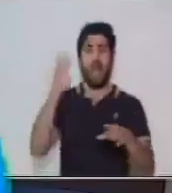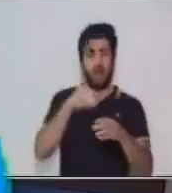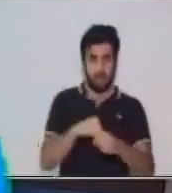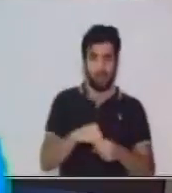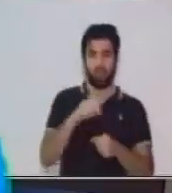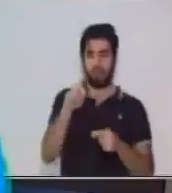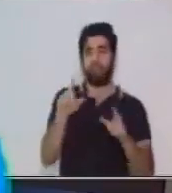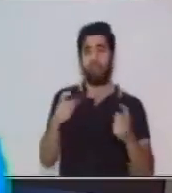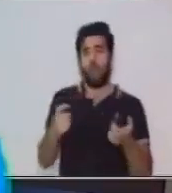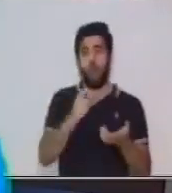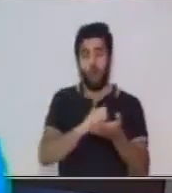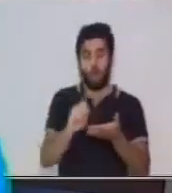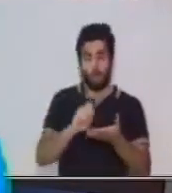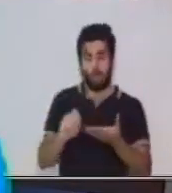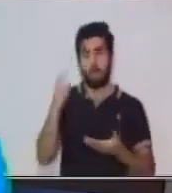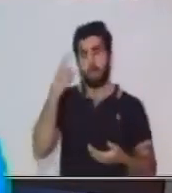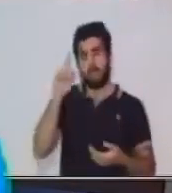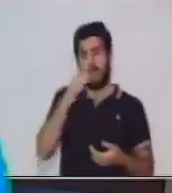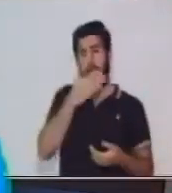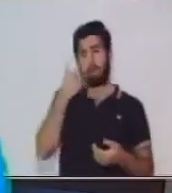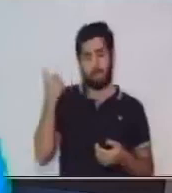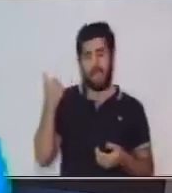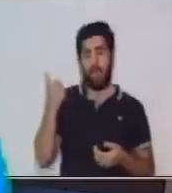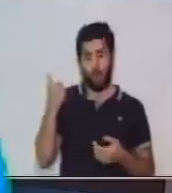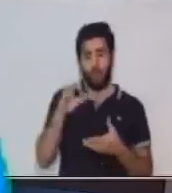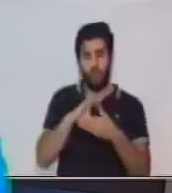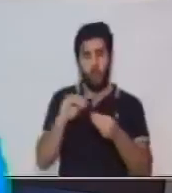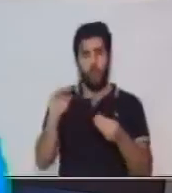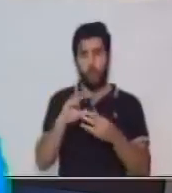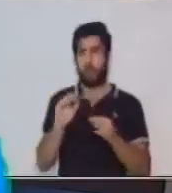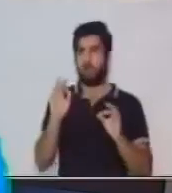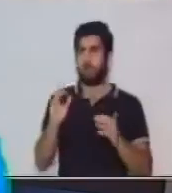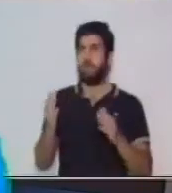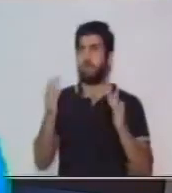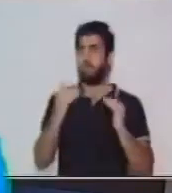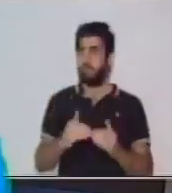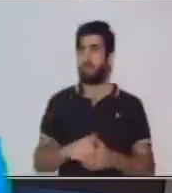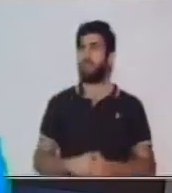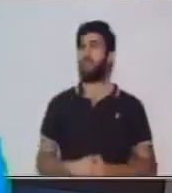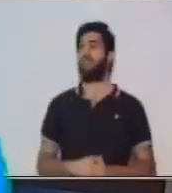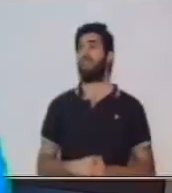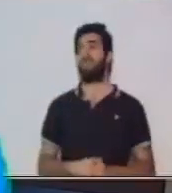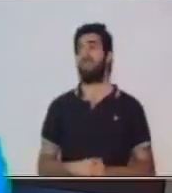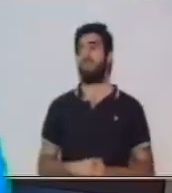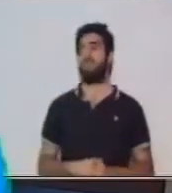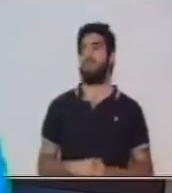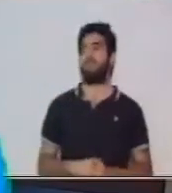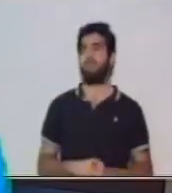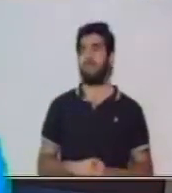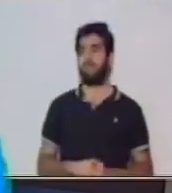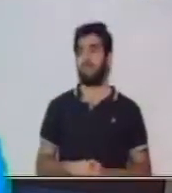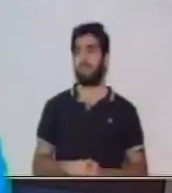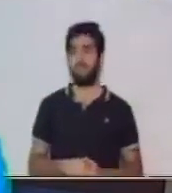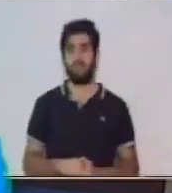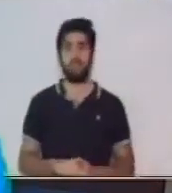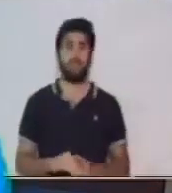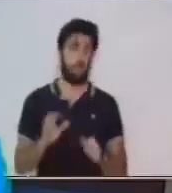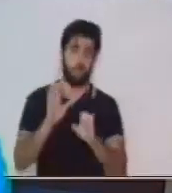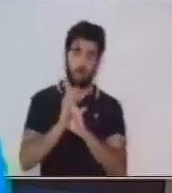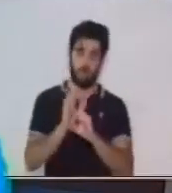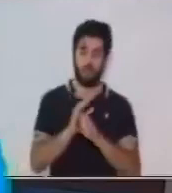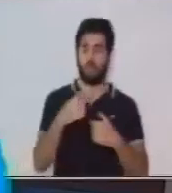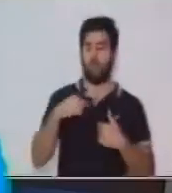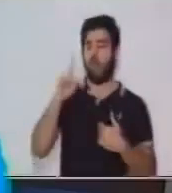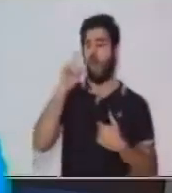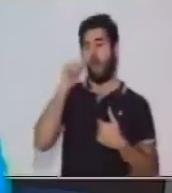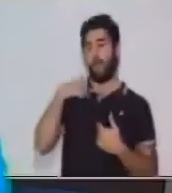colocar para que éste pues vaya en la misma línea. ¿Qué pasa si estamos hablando de un príncipe,